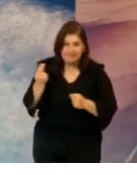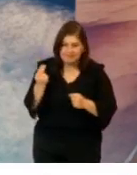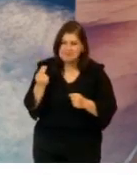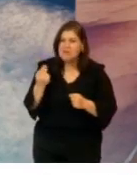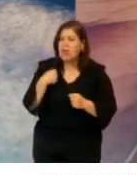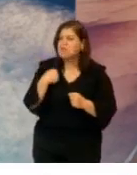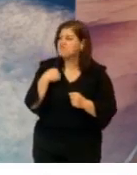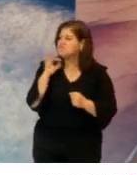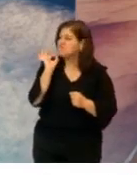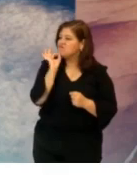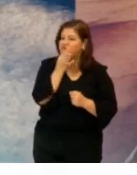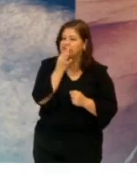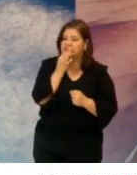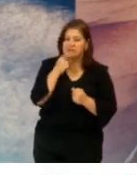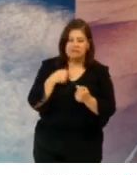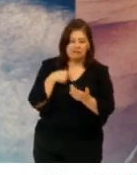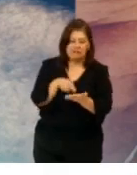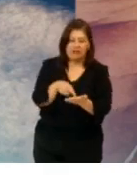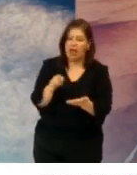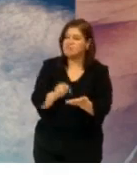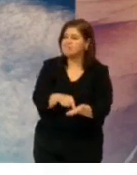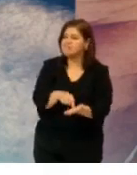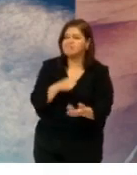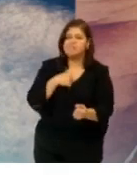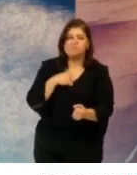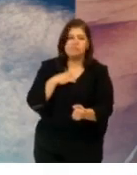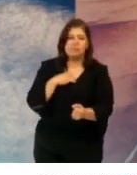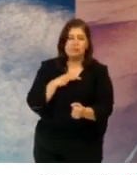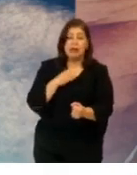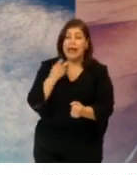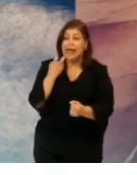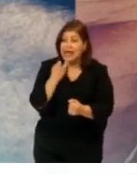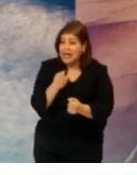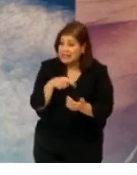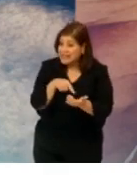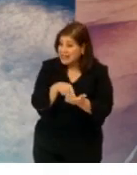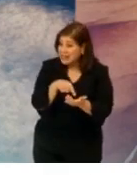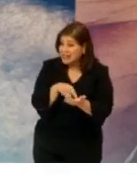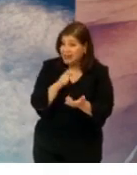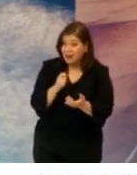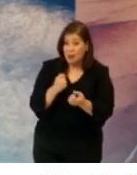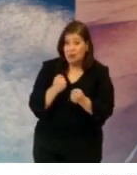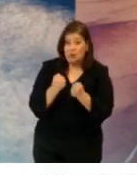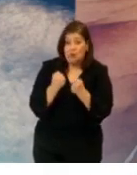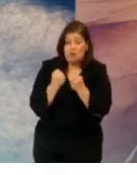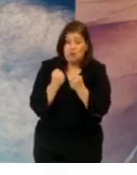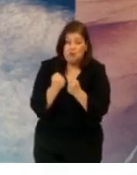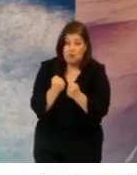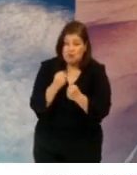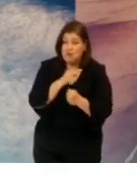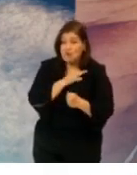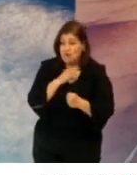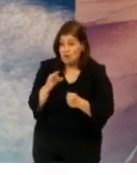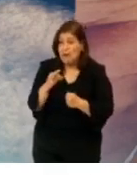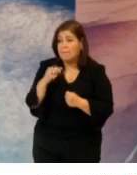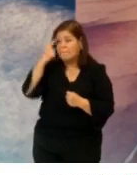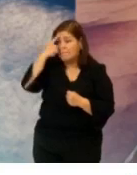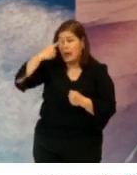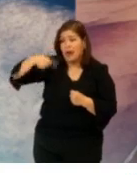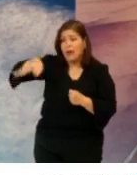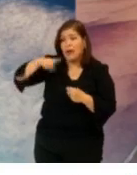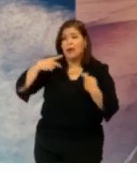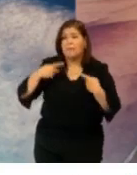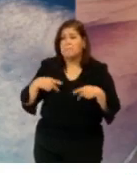con la satisfacción inmediata. Y ese es el nuevo poder es de la satisfacción inmediata. A la gente ahora no